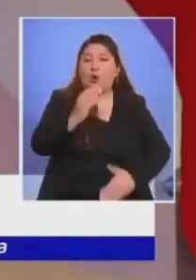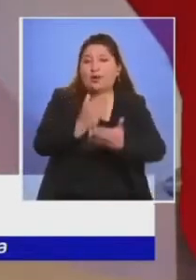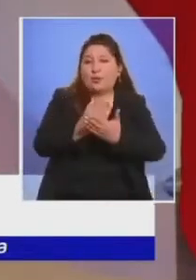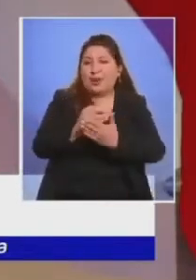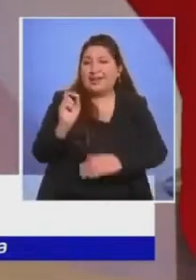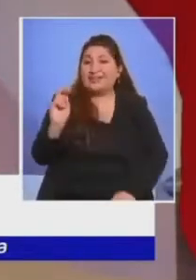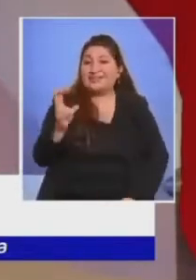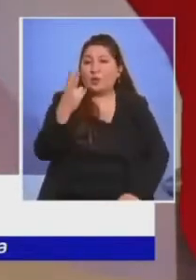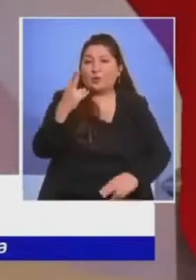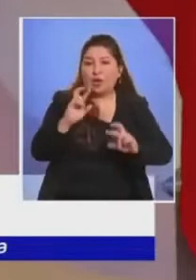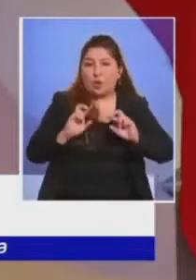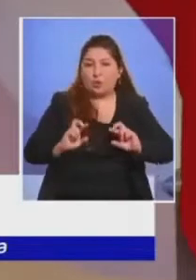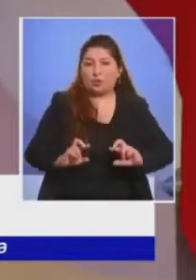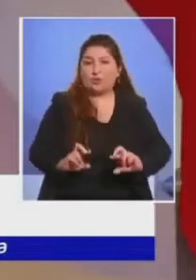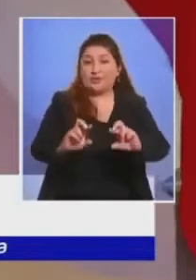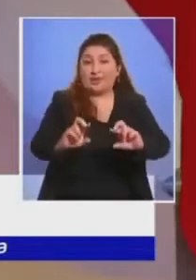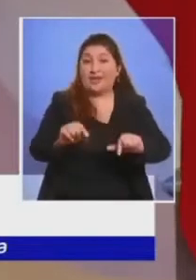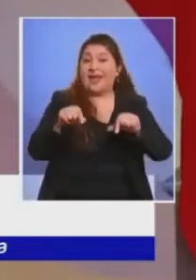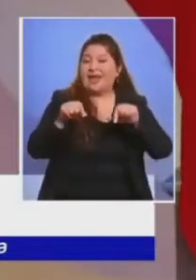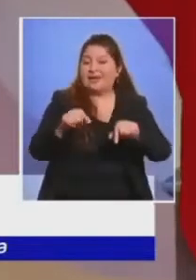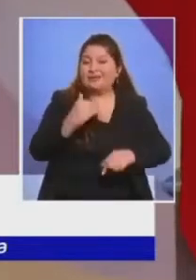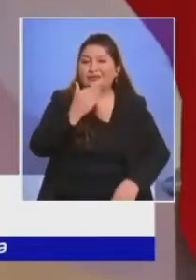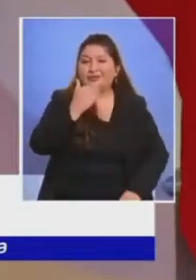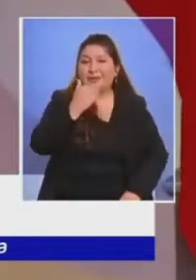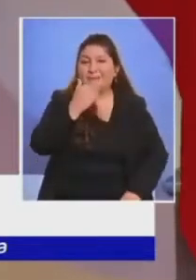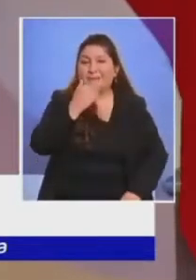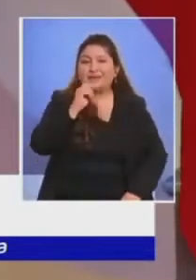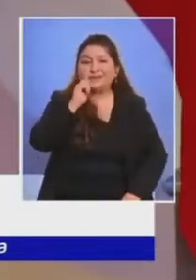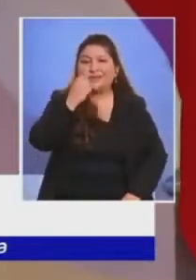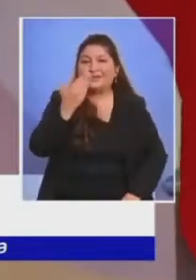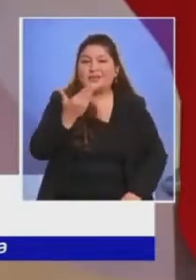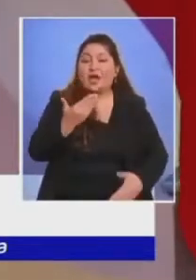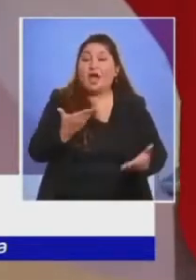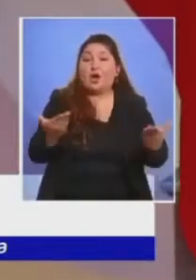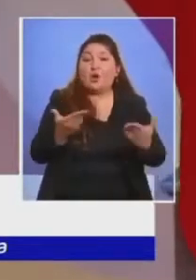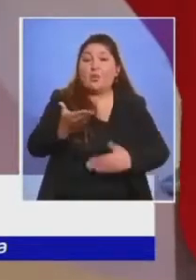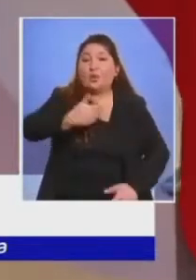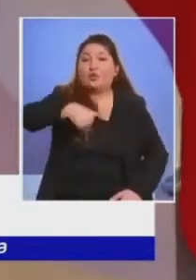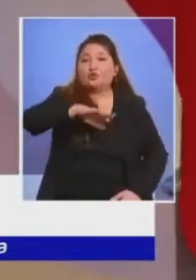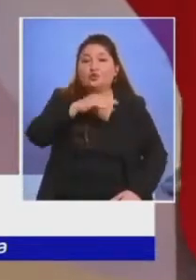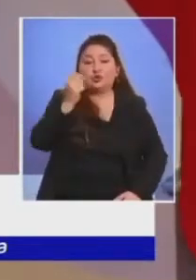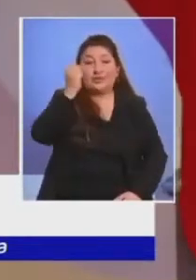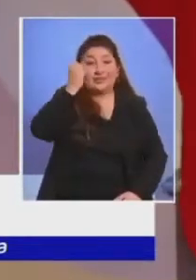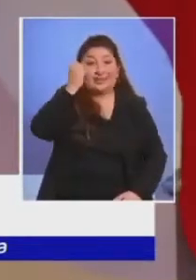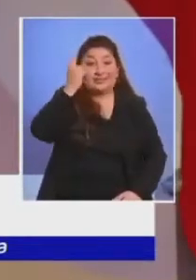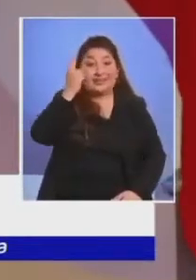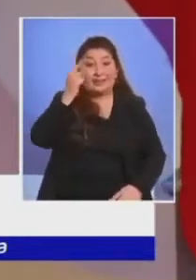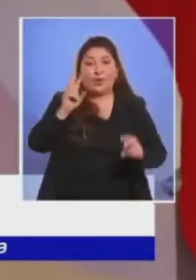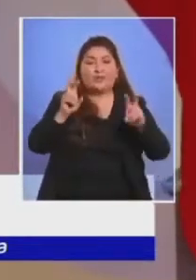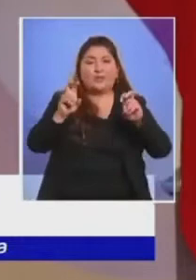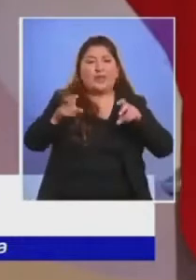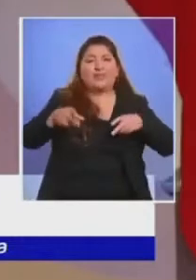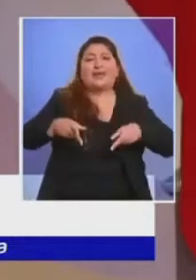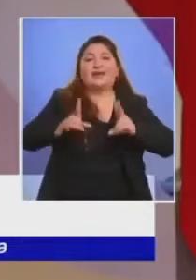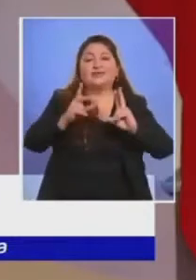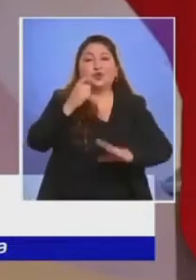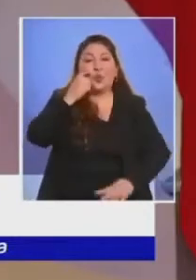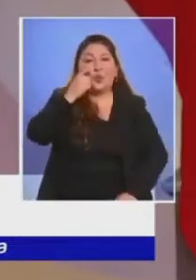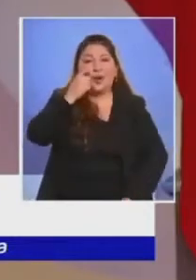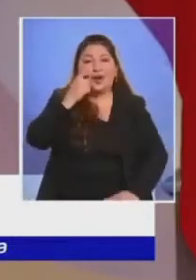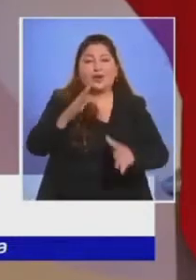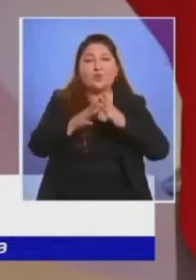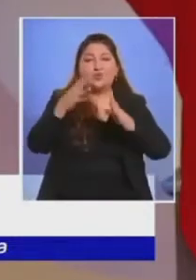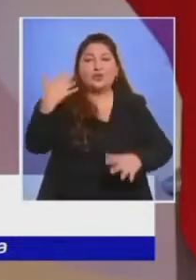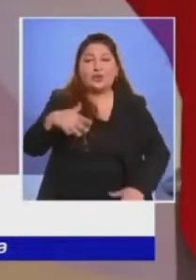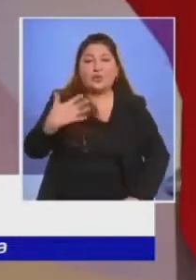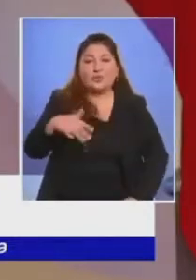ver con una concepción también en cómo nosotros entendemos desde la educación su contribución en materia de derechos humanos, que nos parece fundamental para